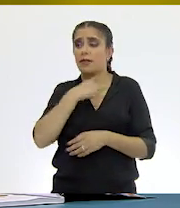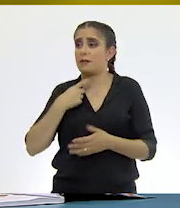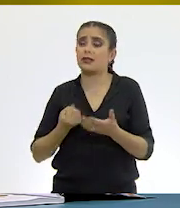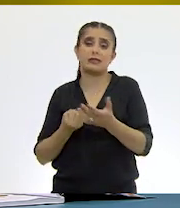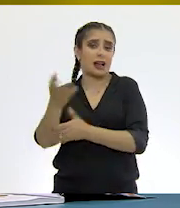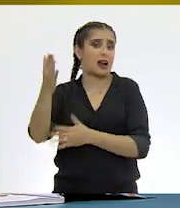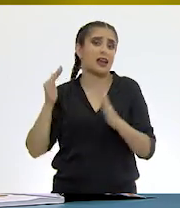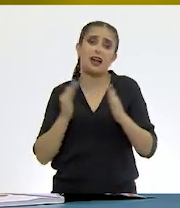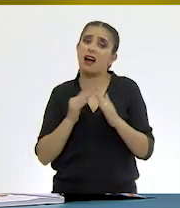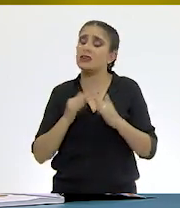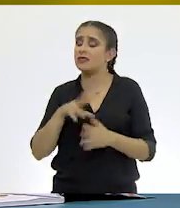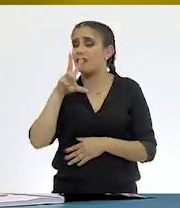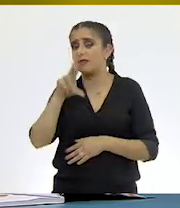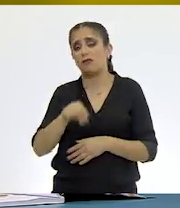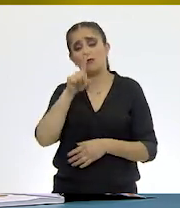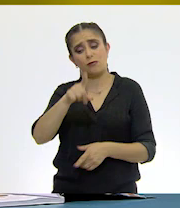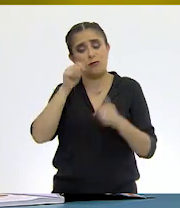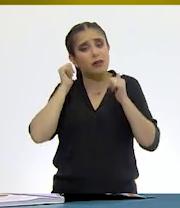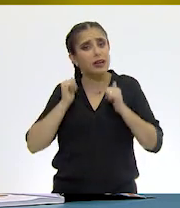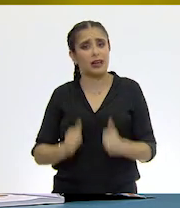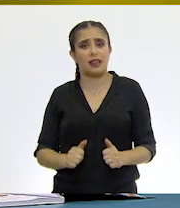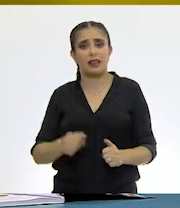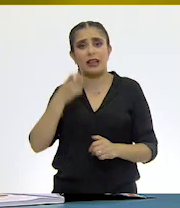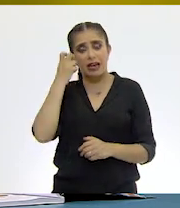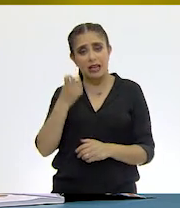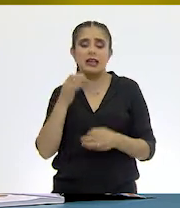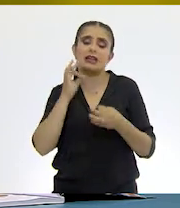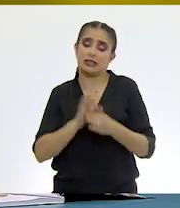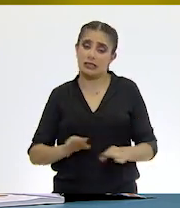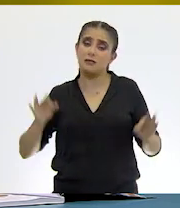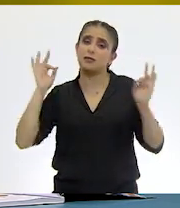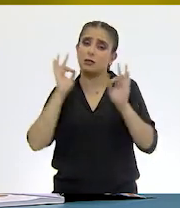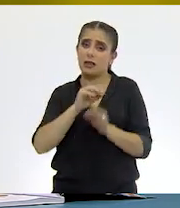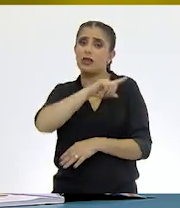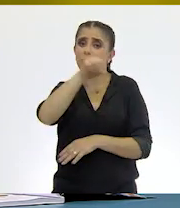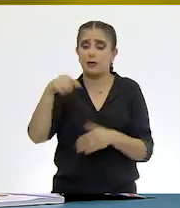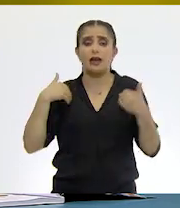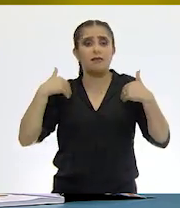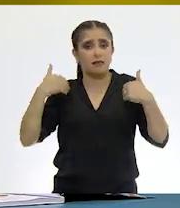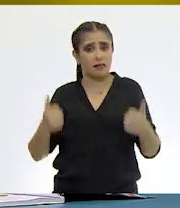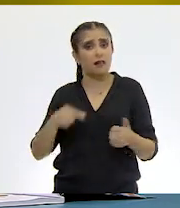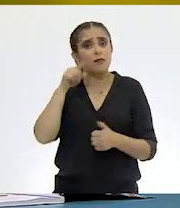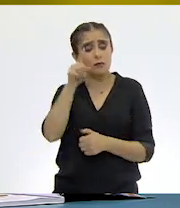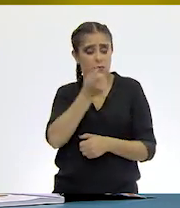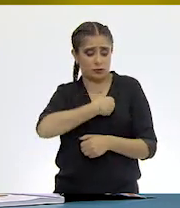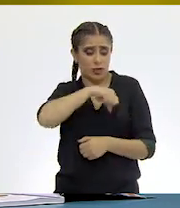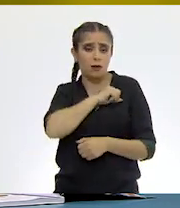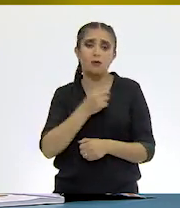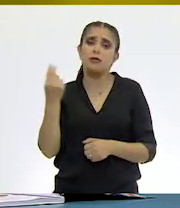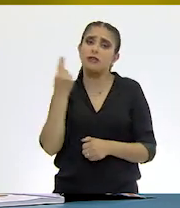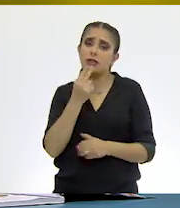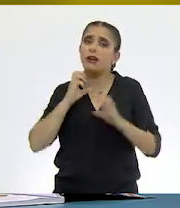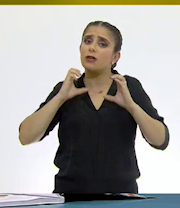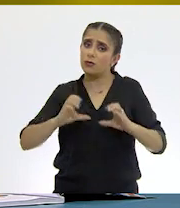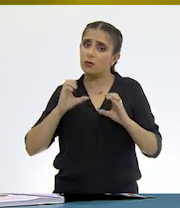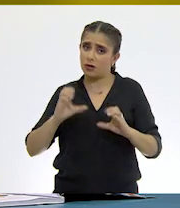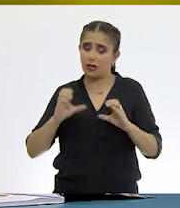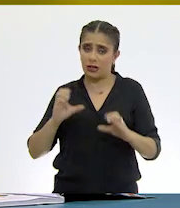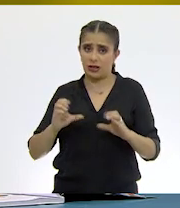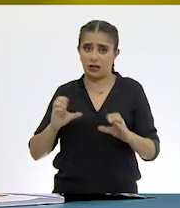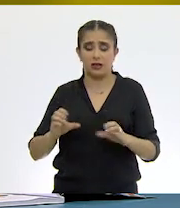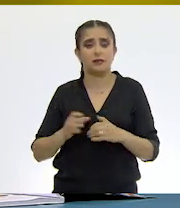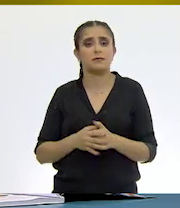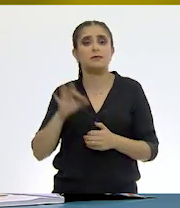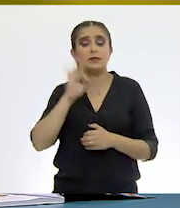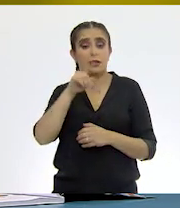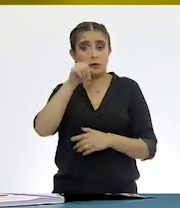casa. Entonces eso es muy importante tenerlo claro, que no debes de arriesgarte en estos momentos, sobre todo si también